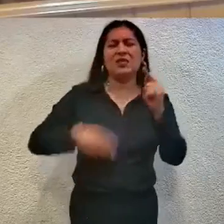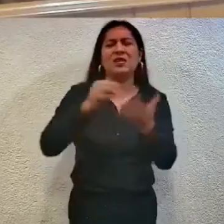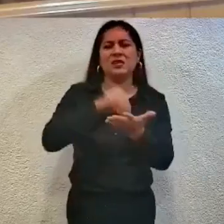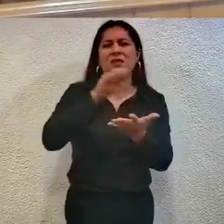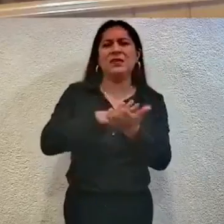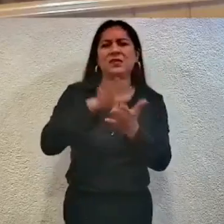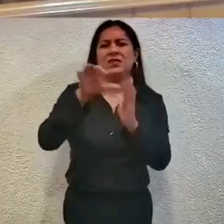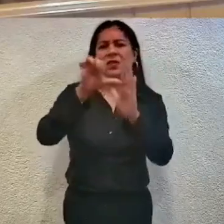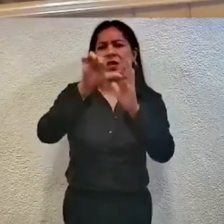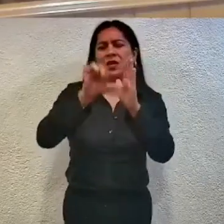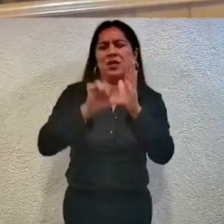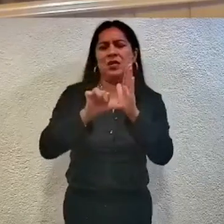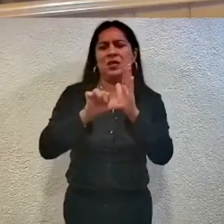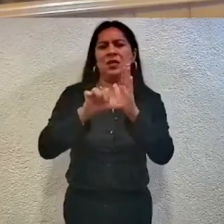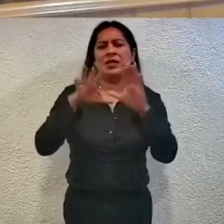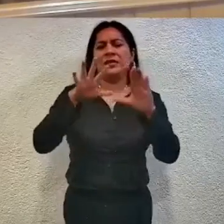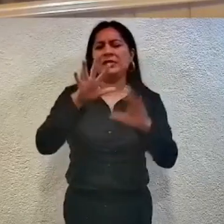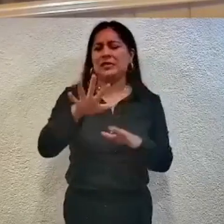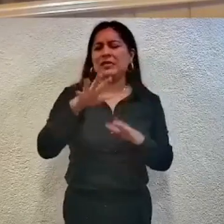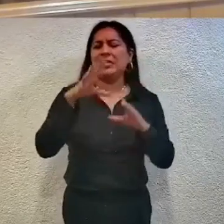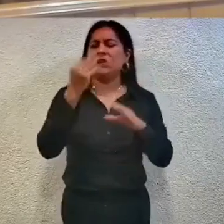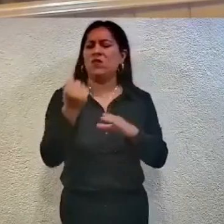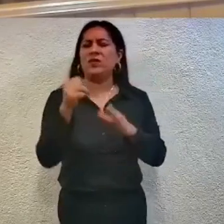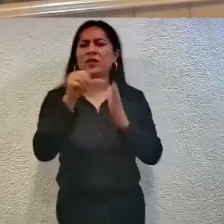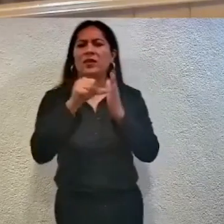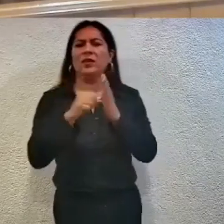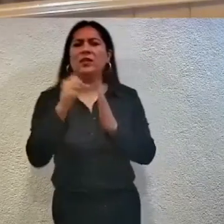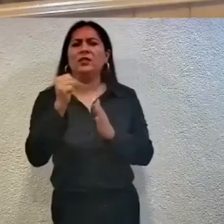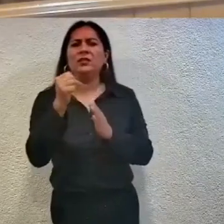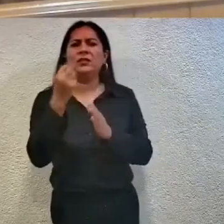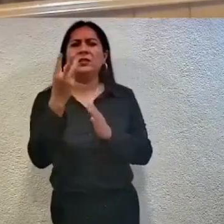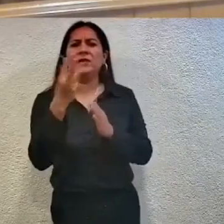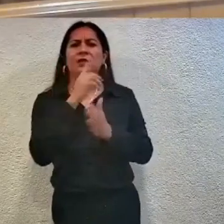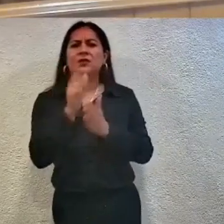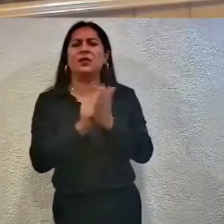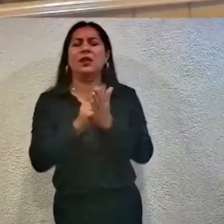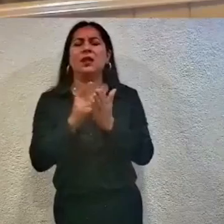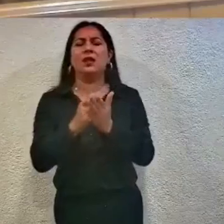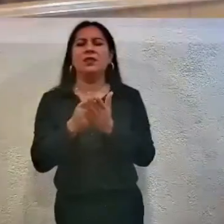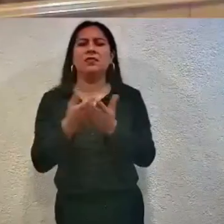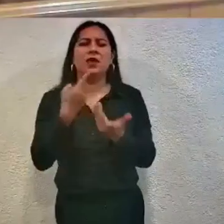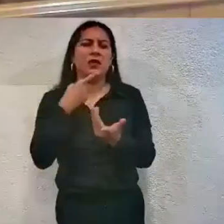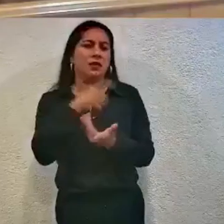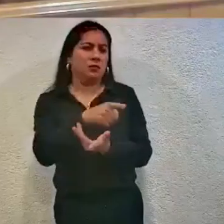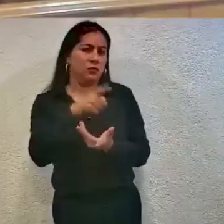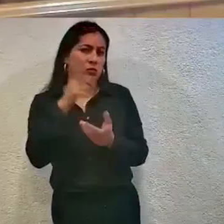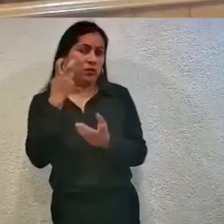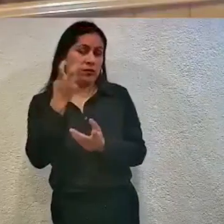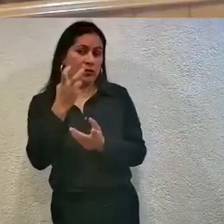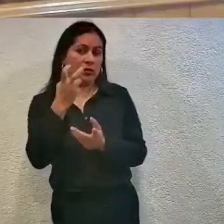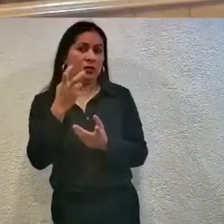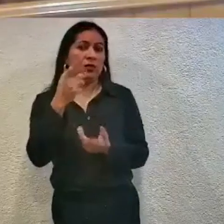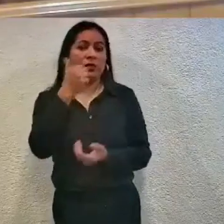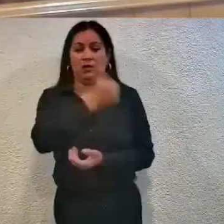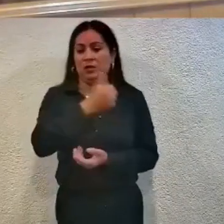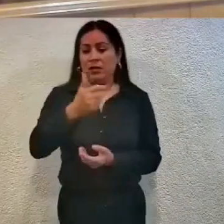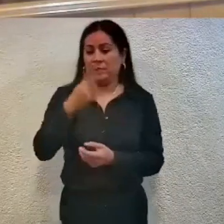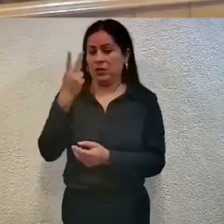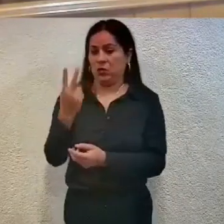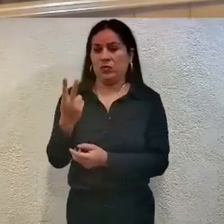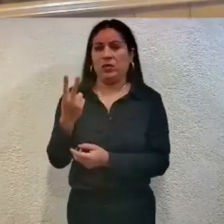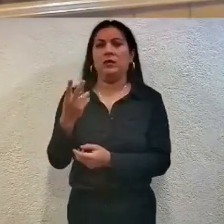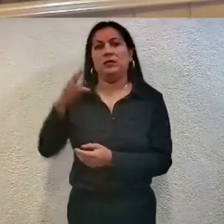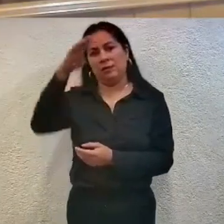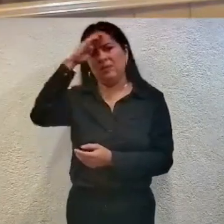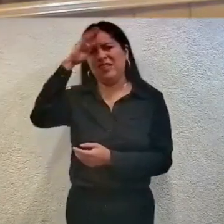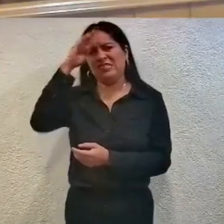actualizan las causales de nulidad establecidas en las fracciones quinta y novena del artículo 63 de la Ley de Medios, en tanto